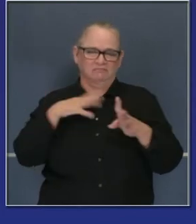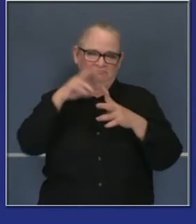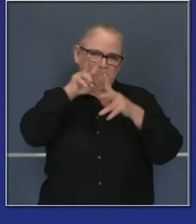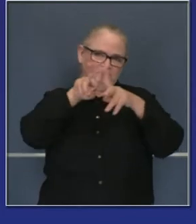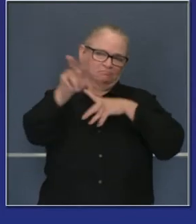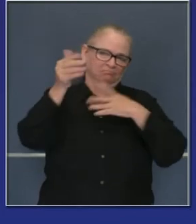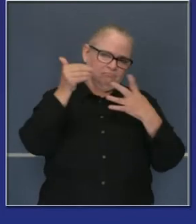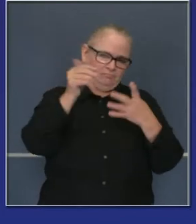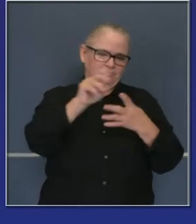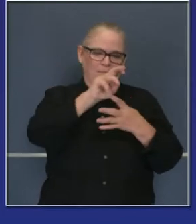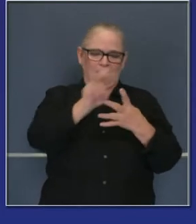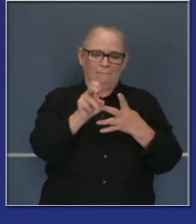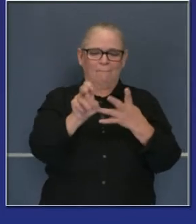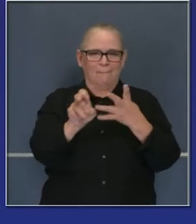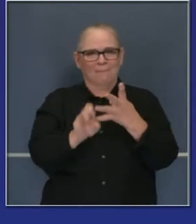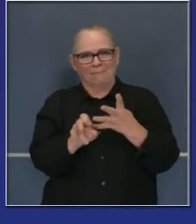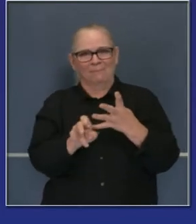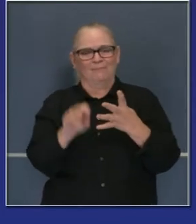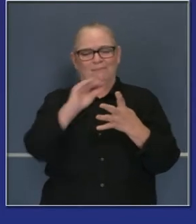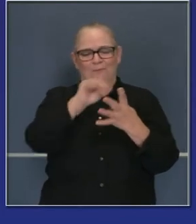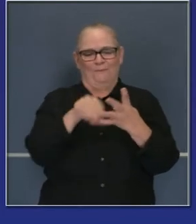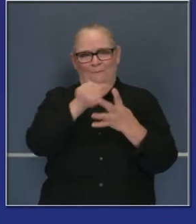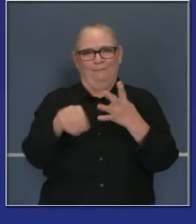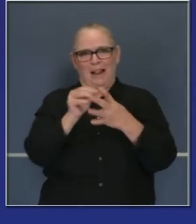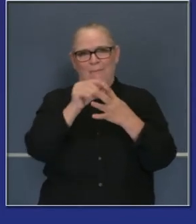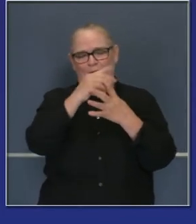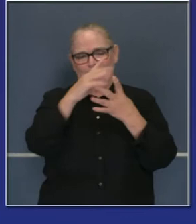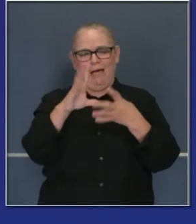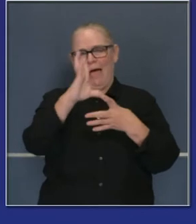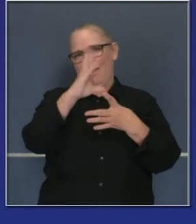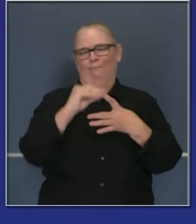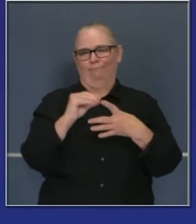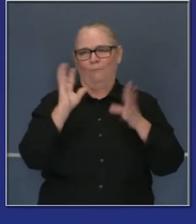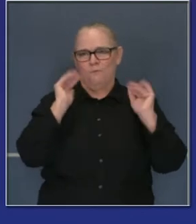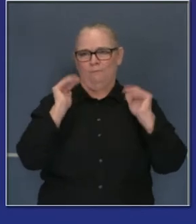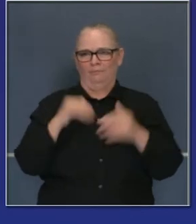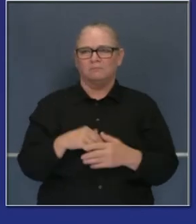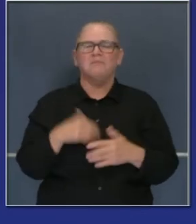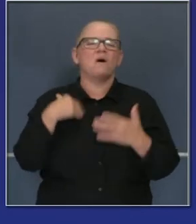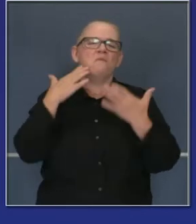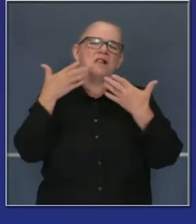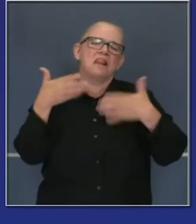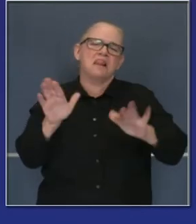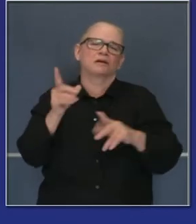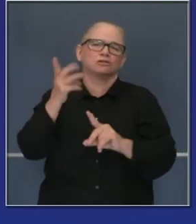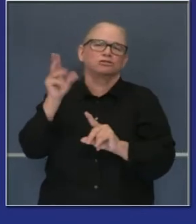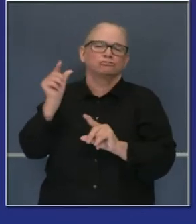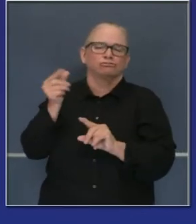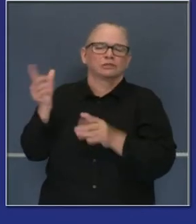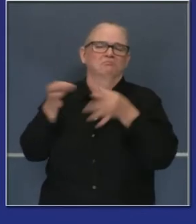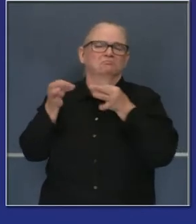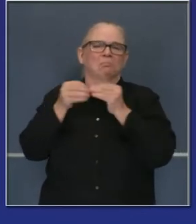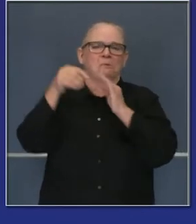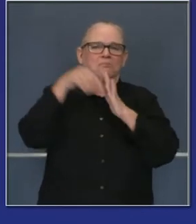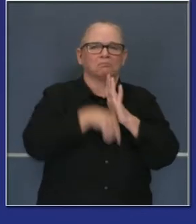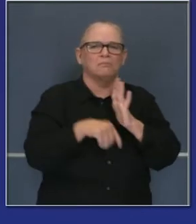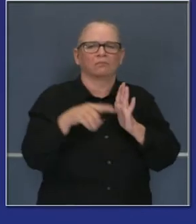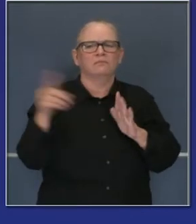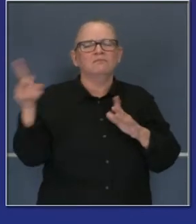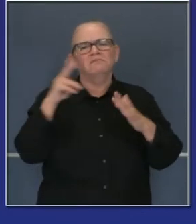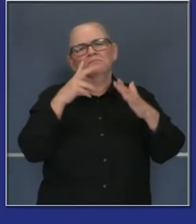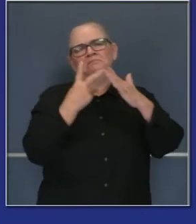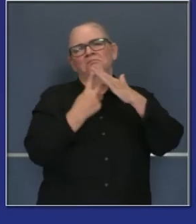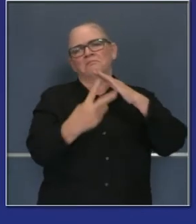pasando a una nueva estrategia productor vial y les puede hablar un poquito más de dónde ve las cosas